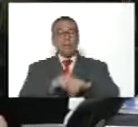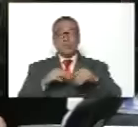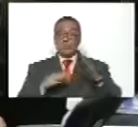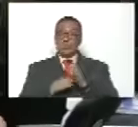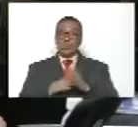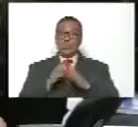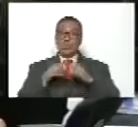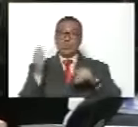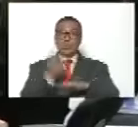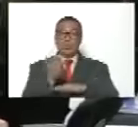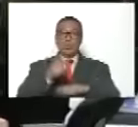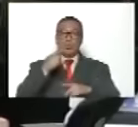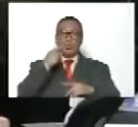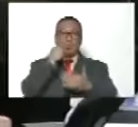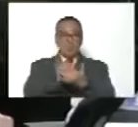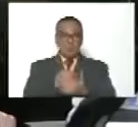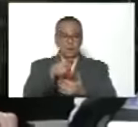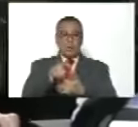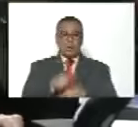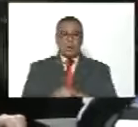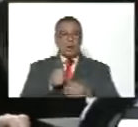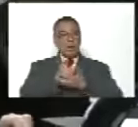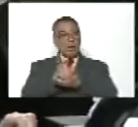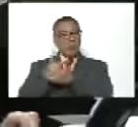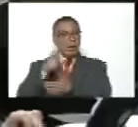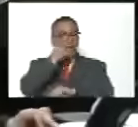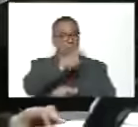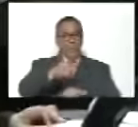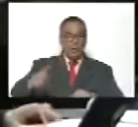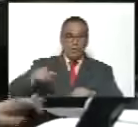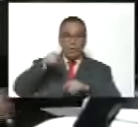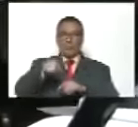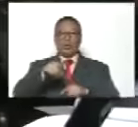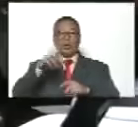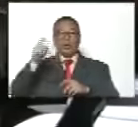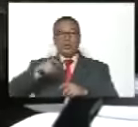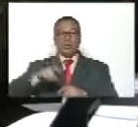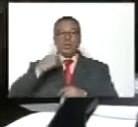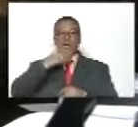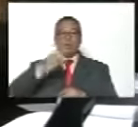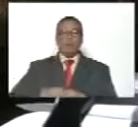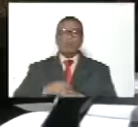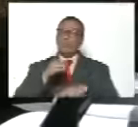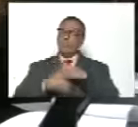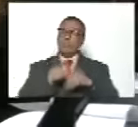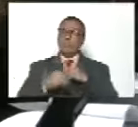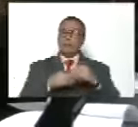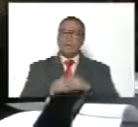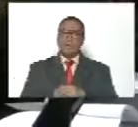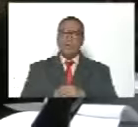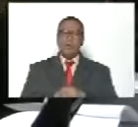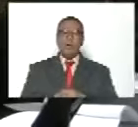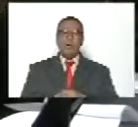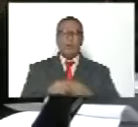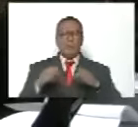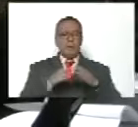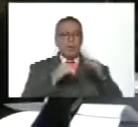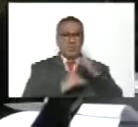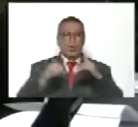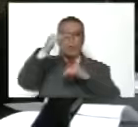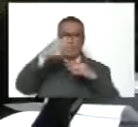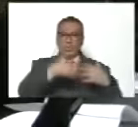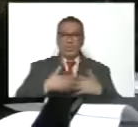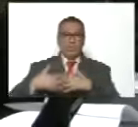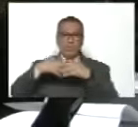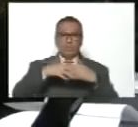la agresión, él apostó por ayudar al pueblo sufriente, al que lo necesitaba. ¿Y qué hicieron desde las élites